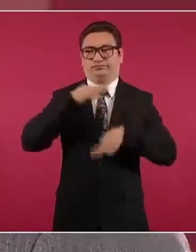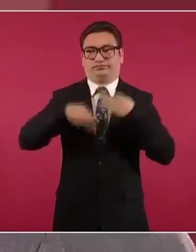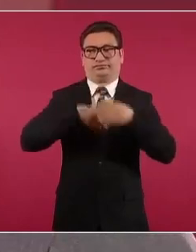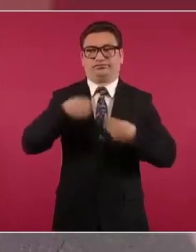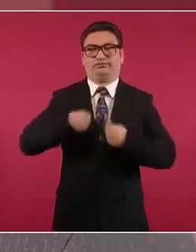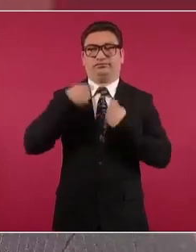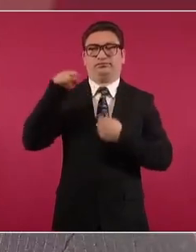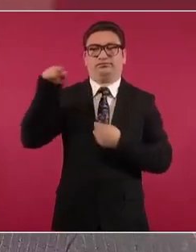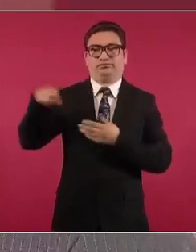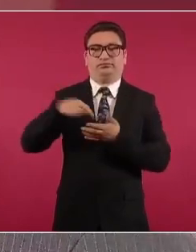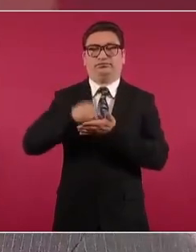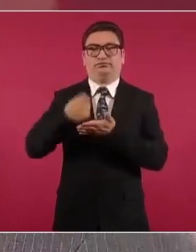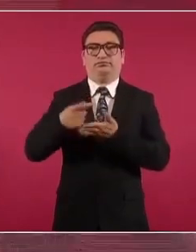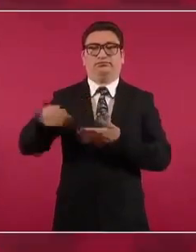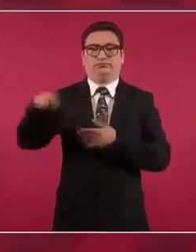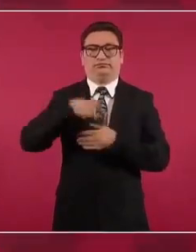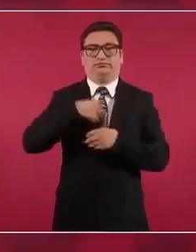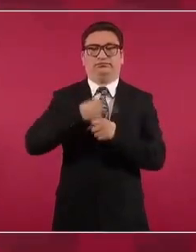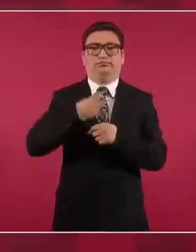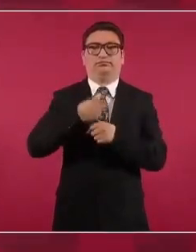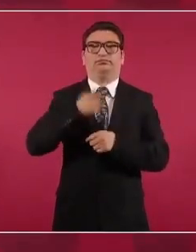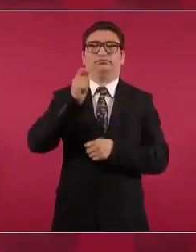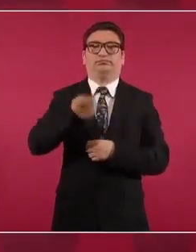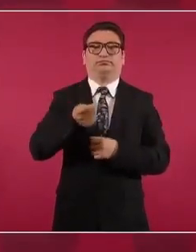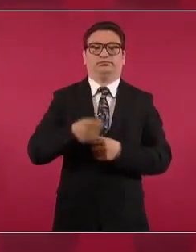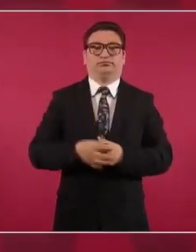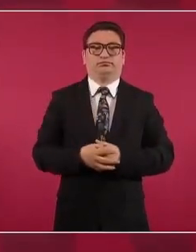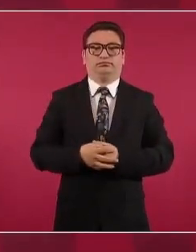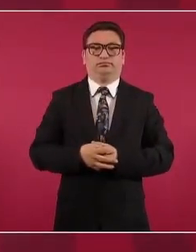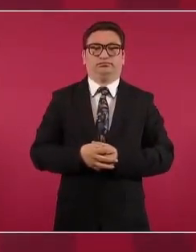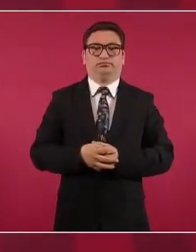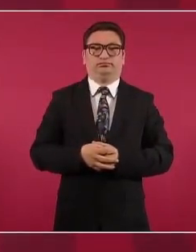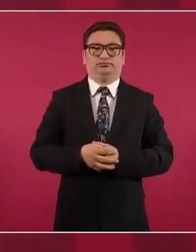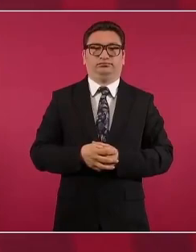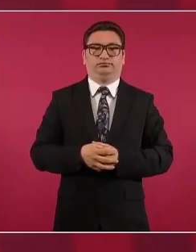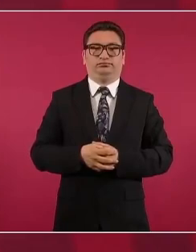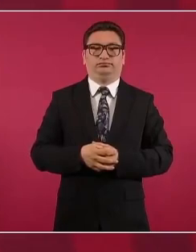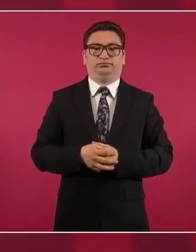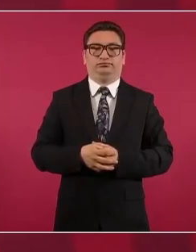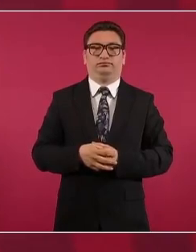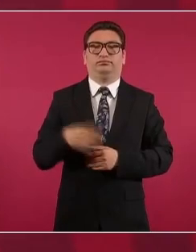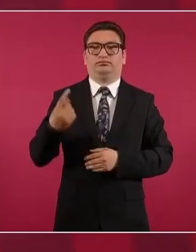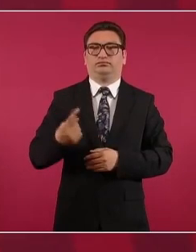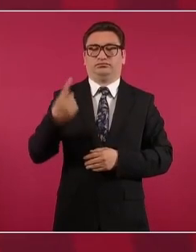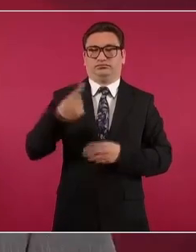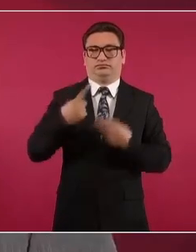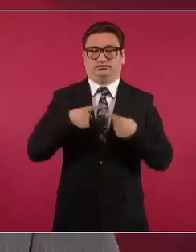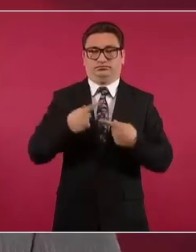lo segundo, de que se contó con un candidato